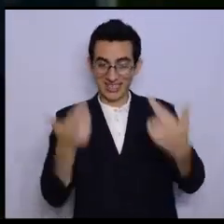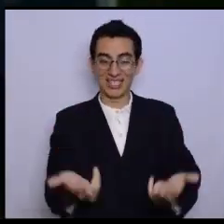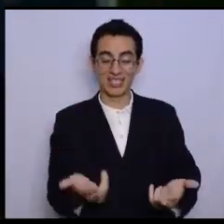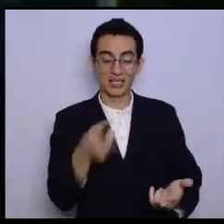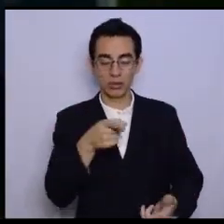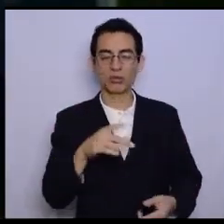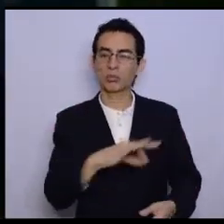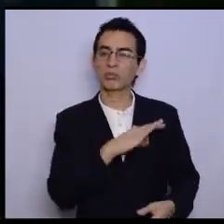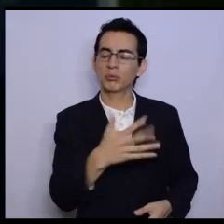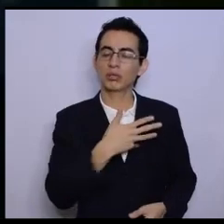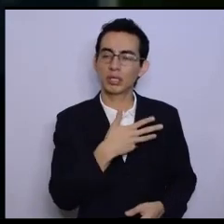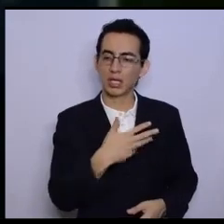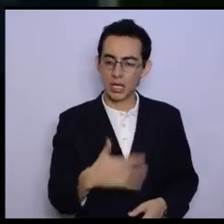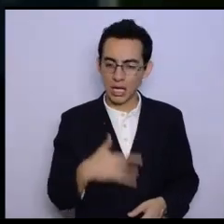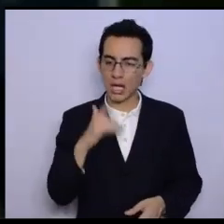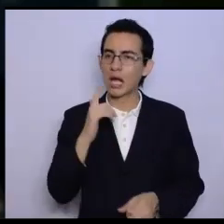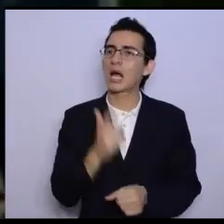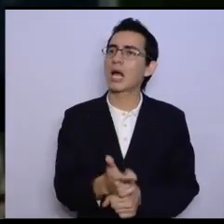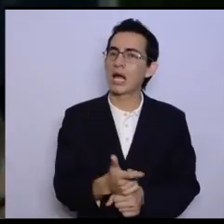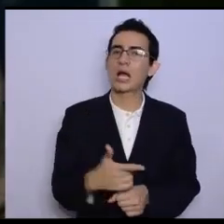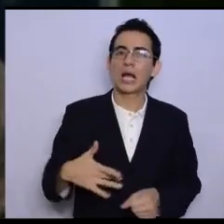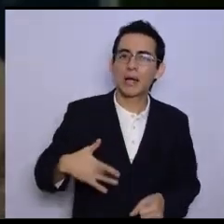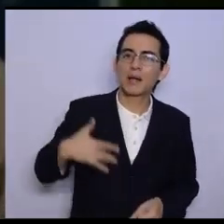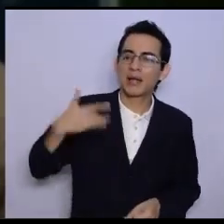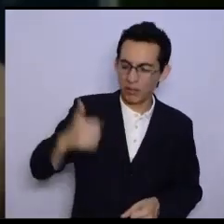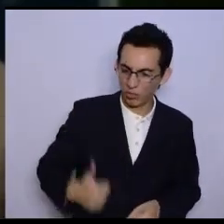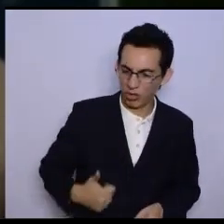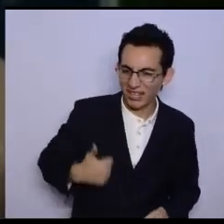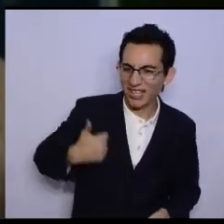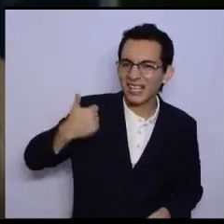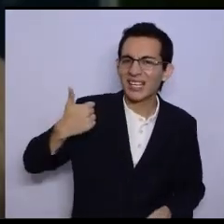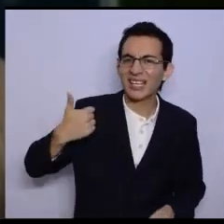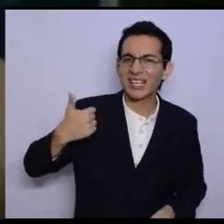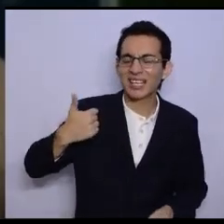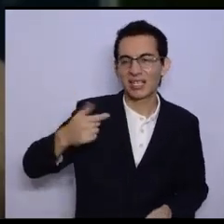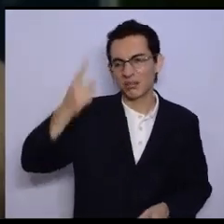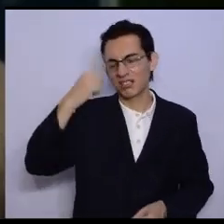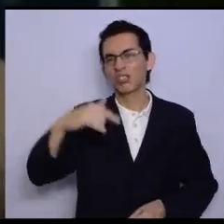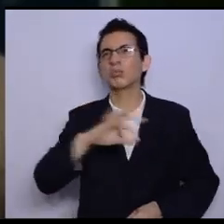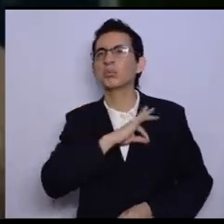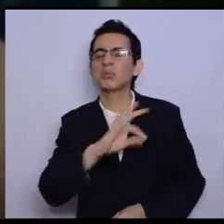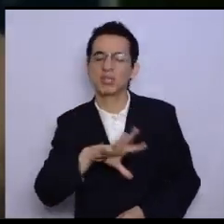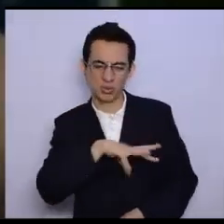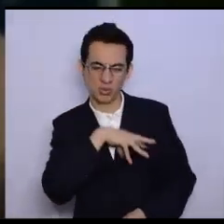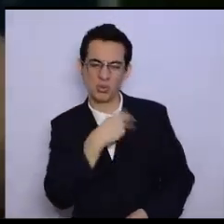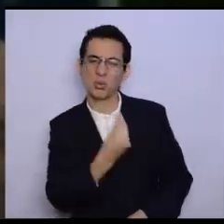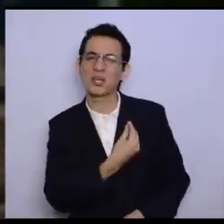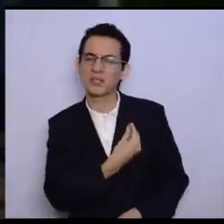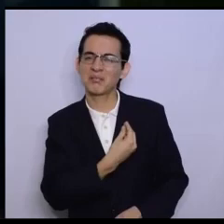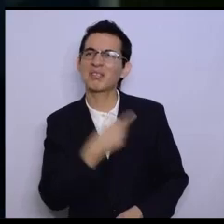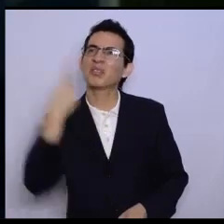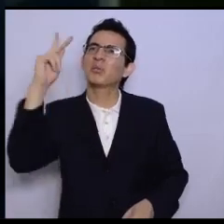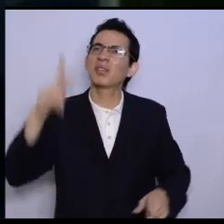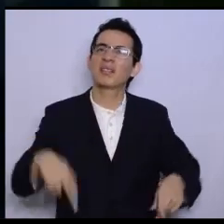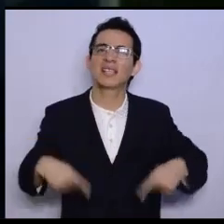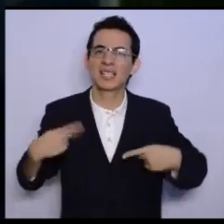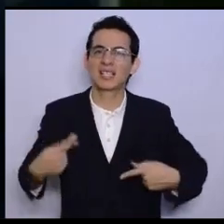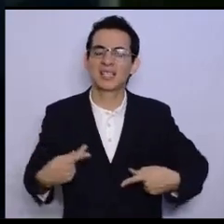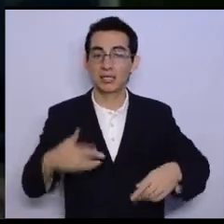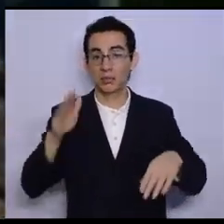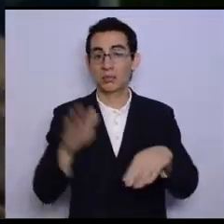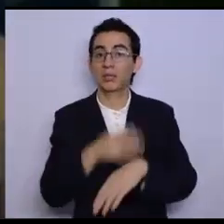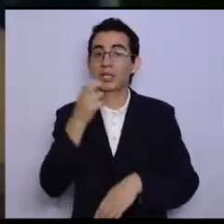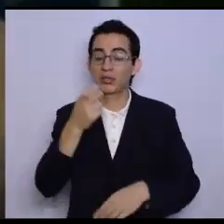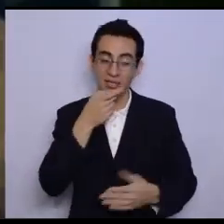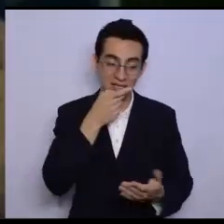el poder para soportar tus debilidades. Por